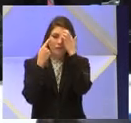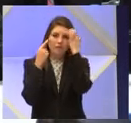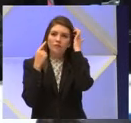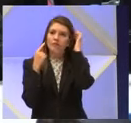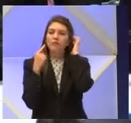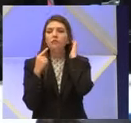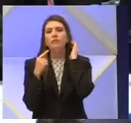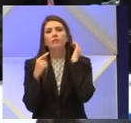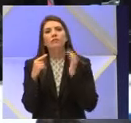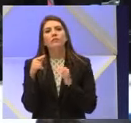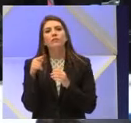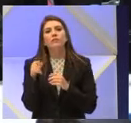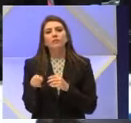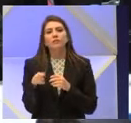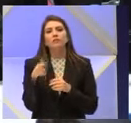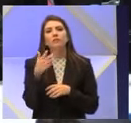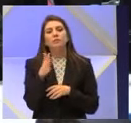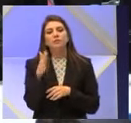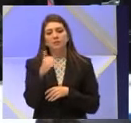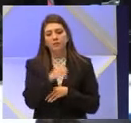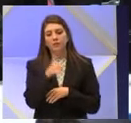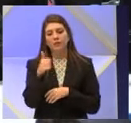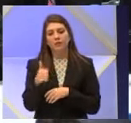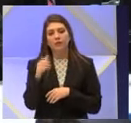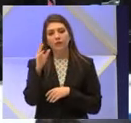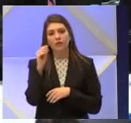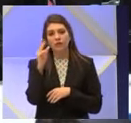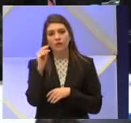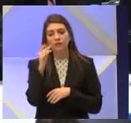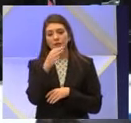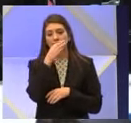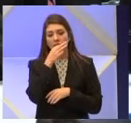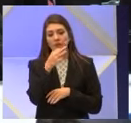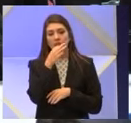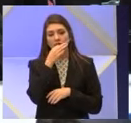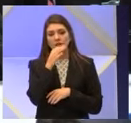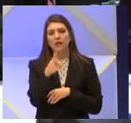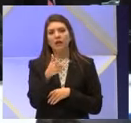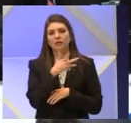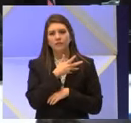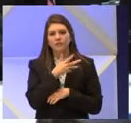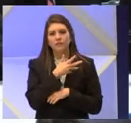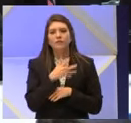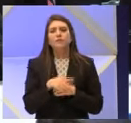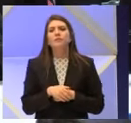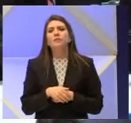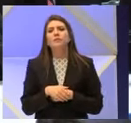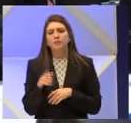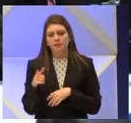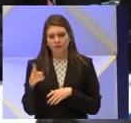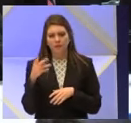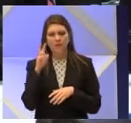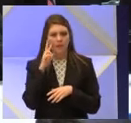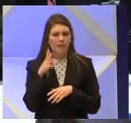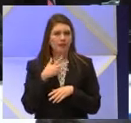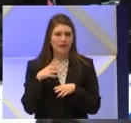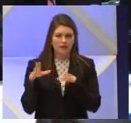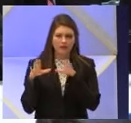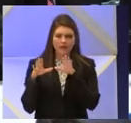cada 90 minutos es un satélite leo solo qué